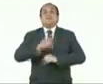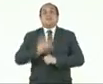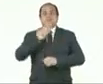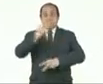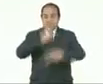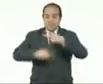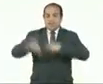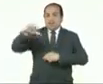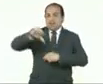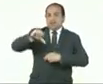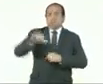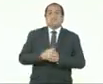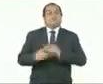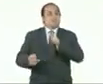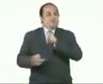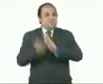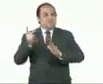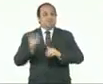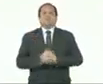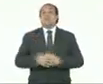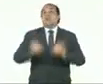aquí nuevamente.